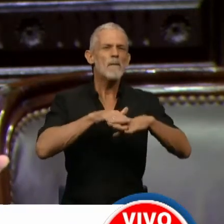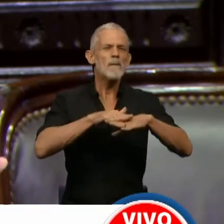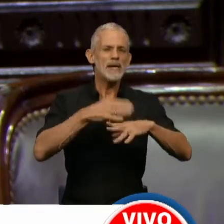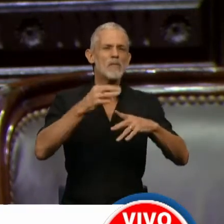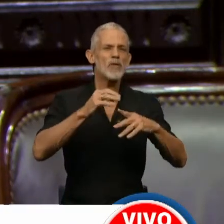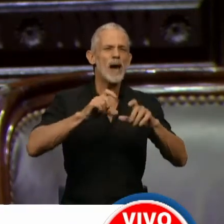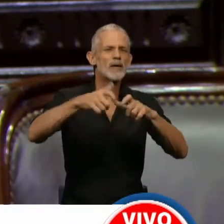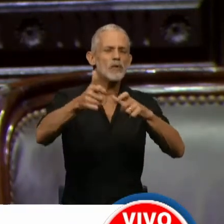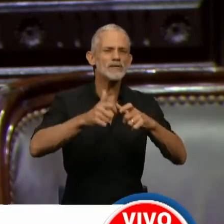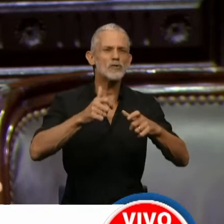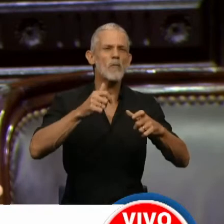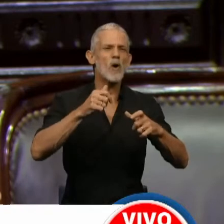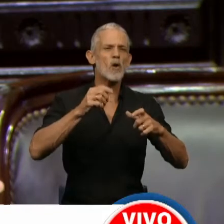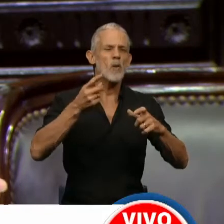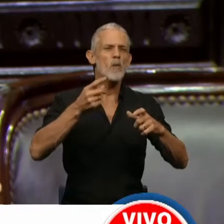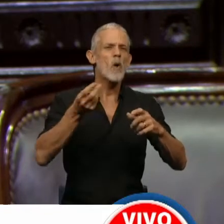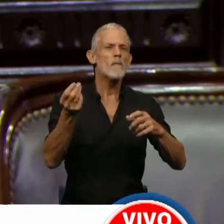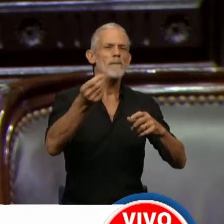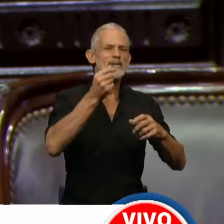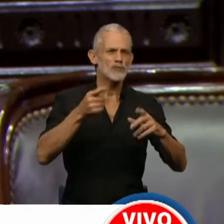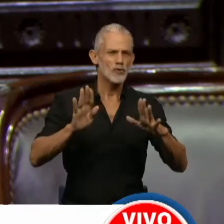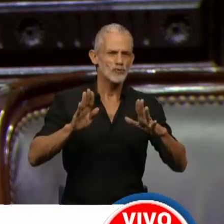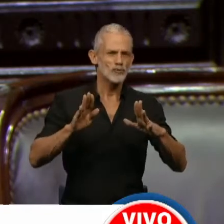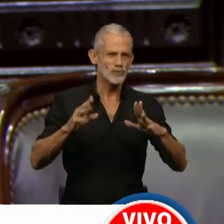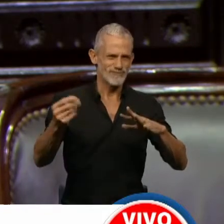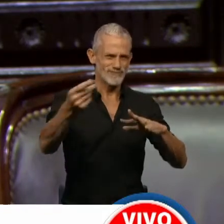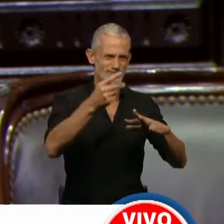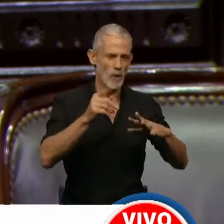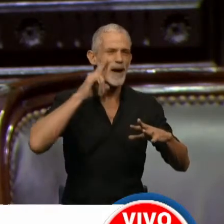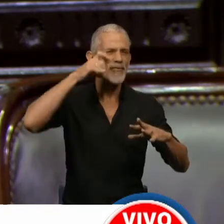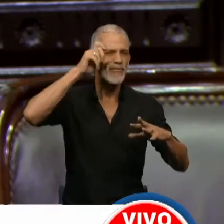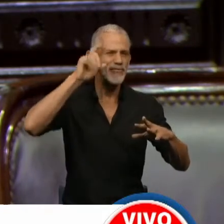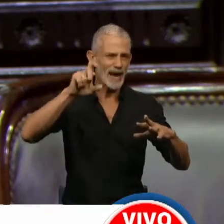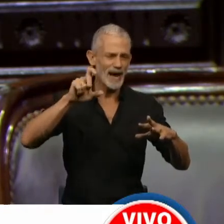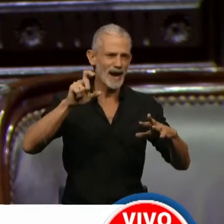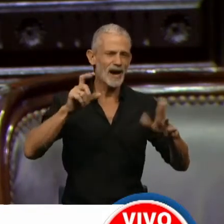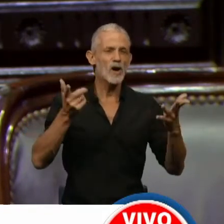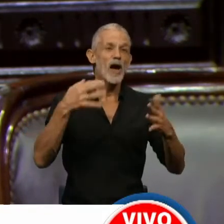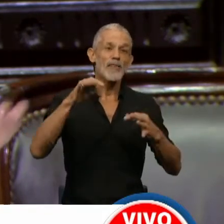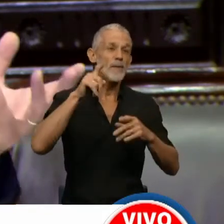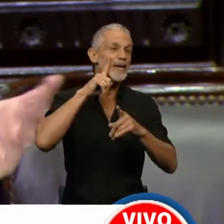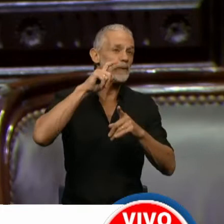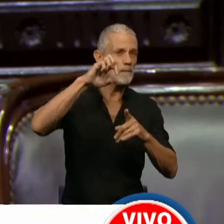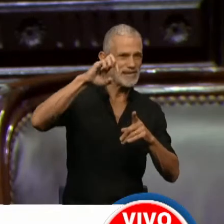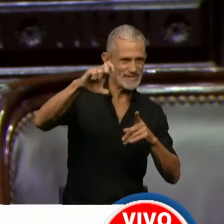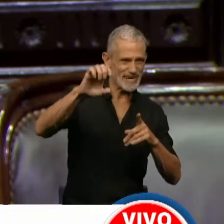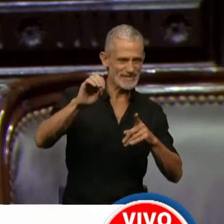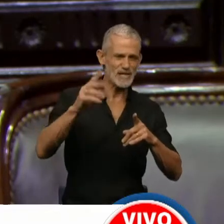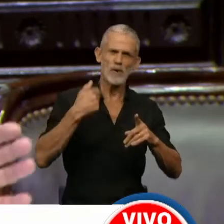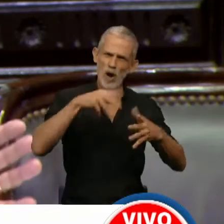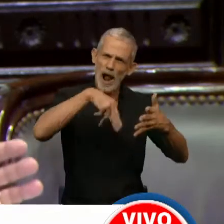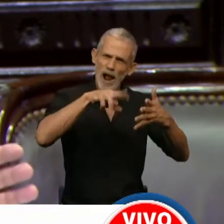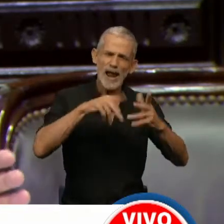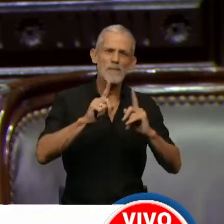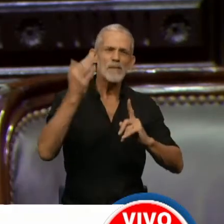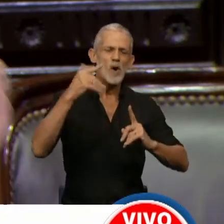RIPTE, por el índice de precios al consumidor, que no tiene que ser el RIPTE, sino que tiene que ser el IPC. Y yo quiero leer qué es lo que